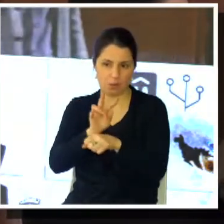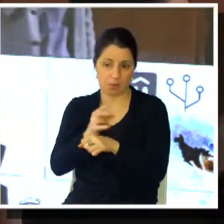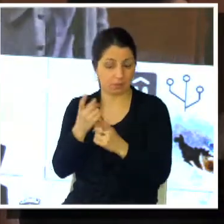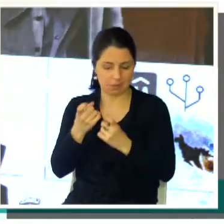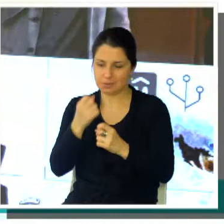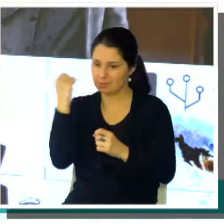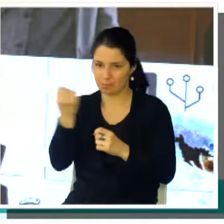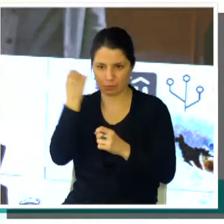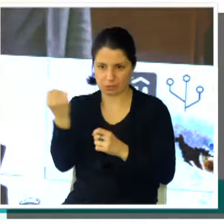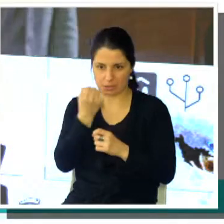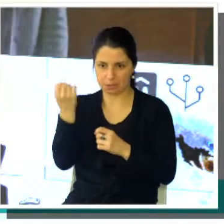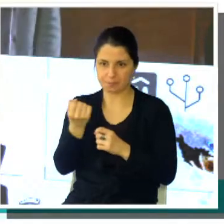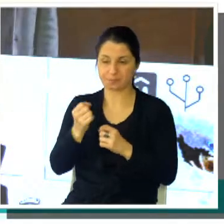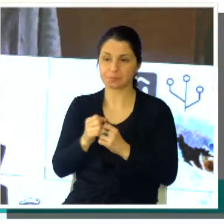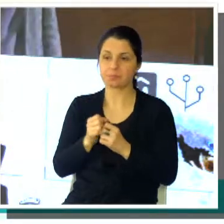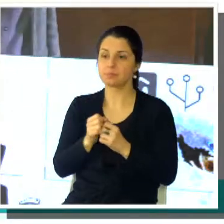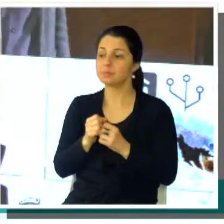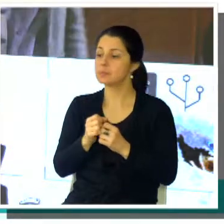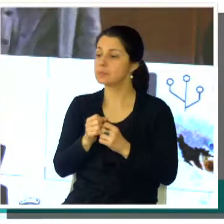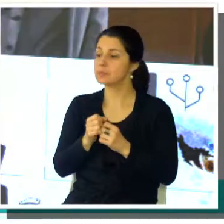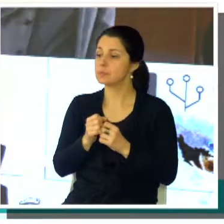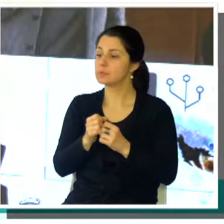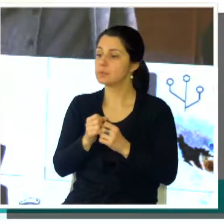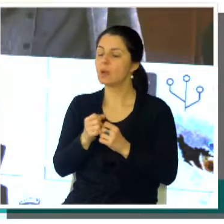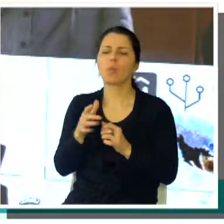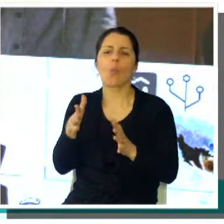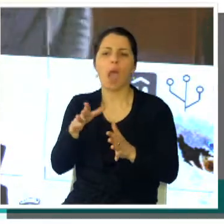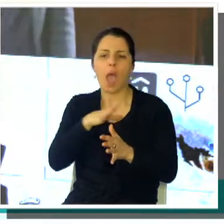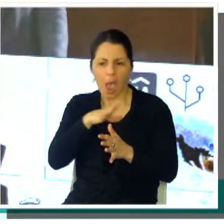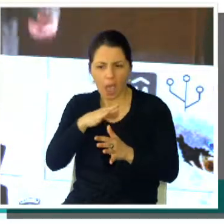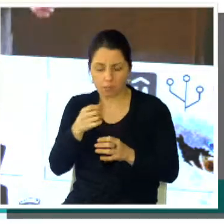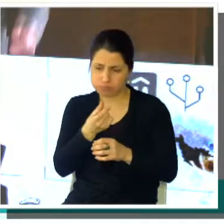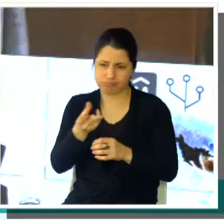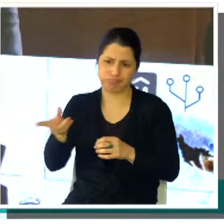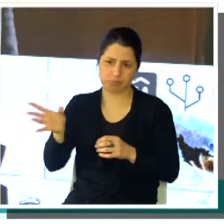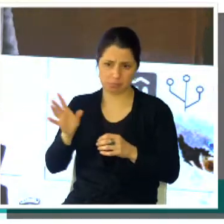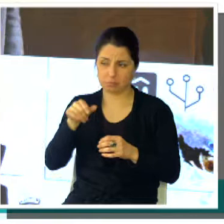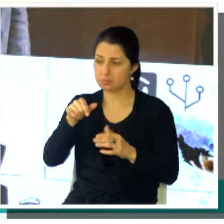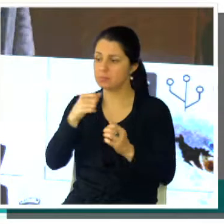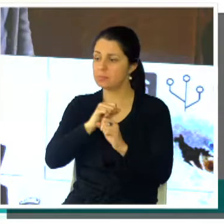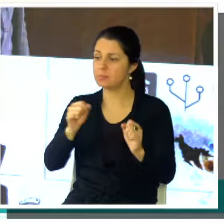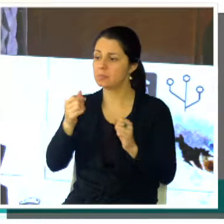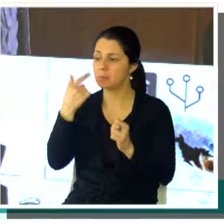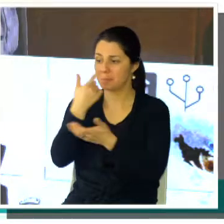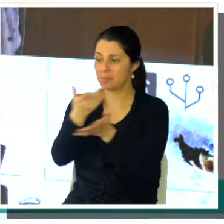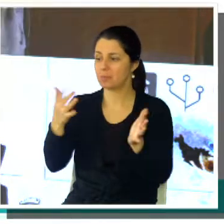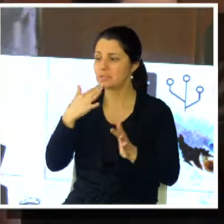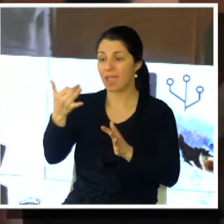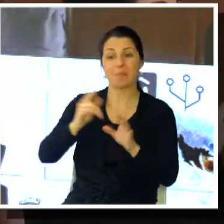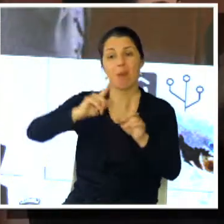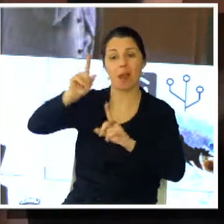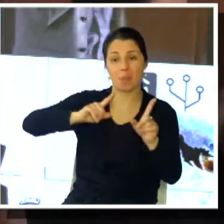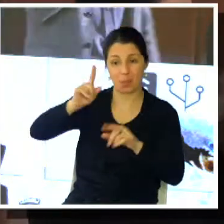¿verdad? ¿Cuáles existen? Pila. Aquí pongo solamente un ejemplito nada más de algunas de